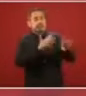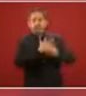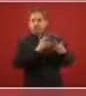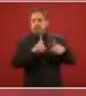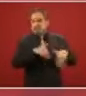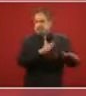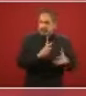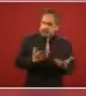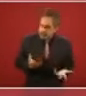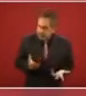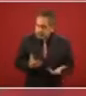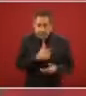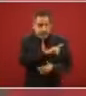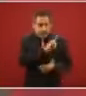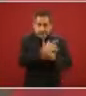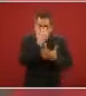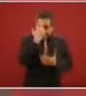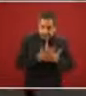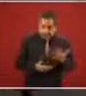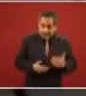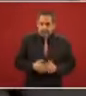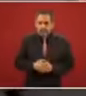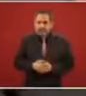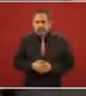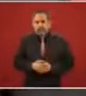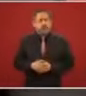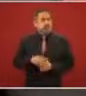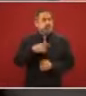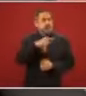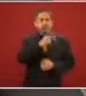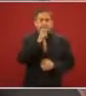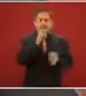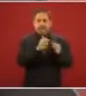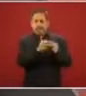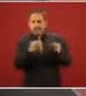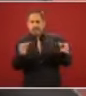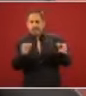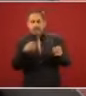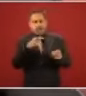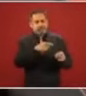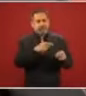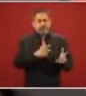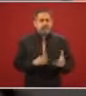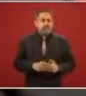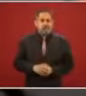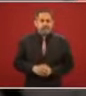delincuentes, se acuñó una frase que me gustó.